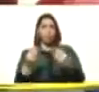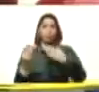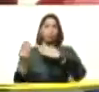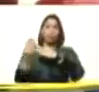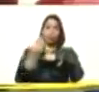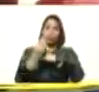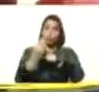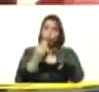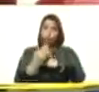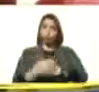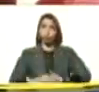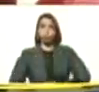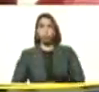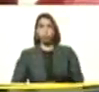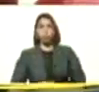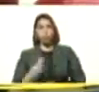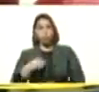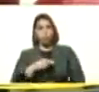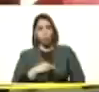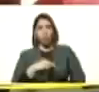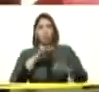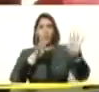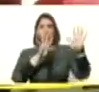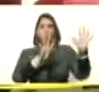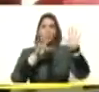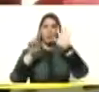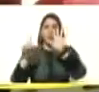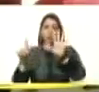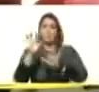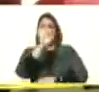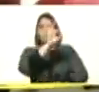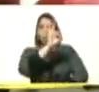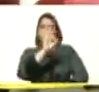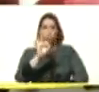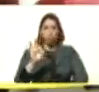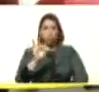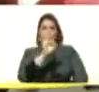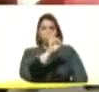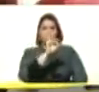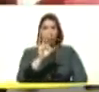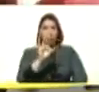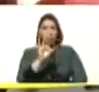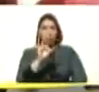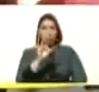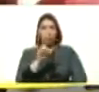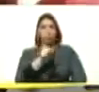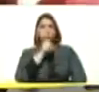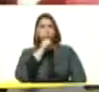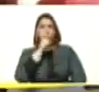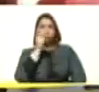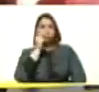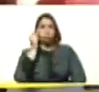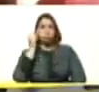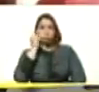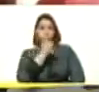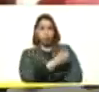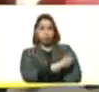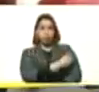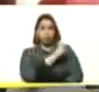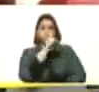cuidados. Hemos llegado al 96% de adultos vacunados en